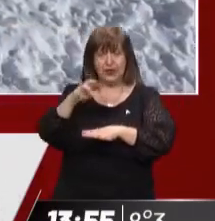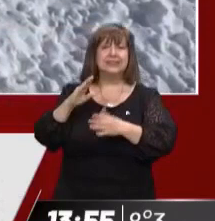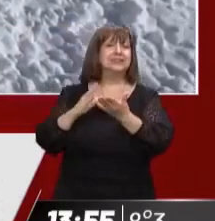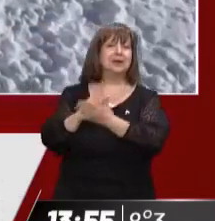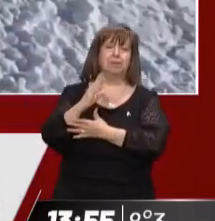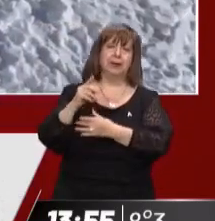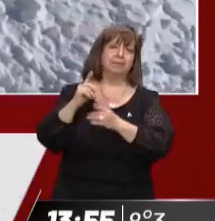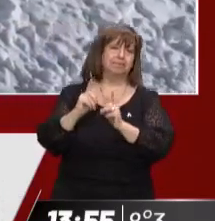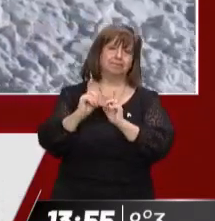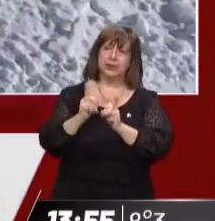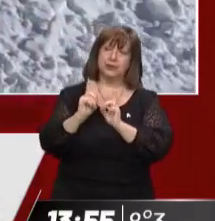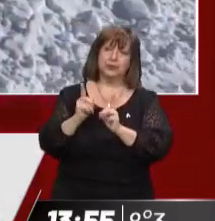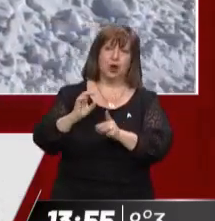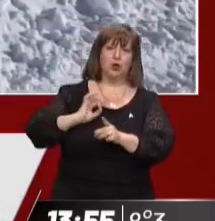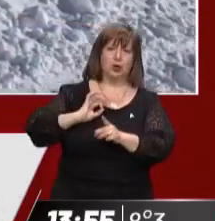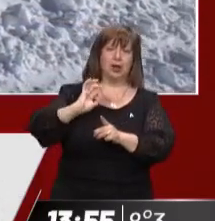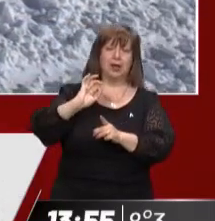ubicación estratégica. Sí,